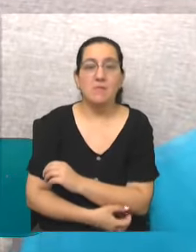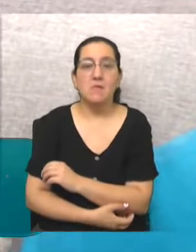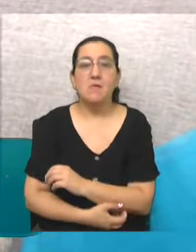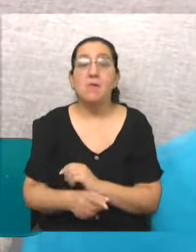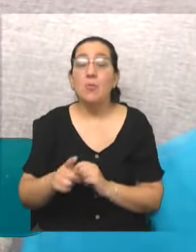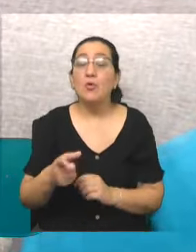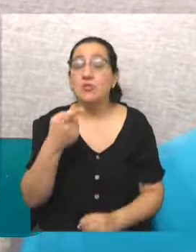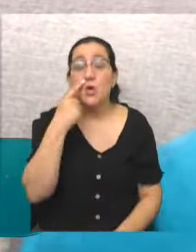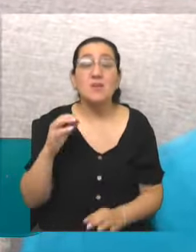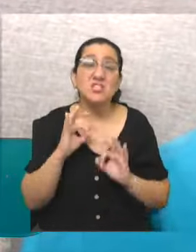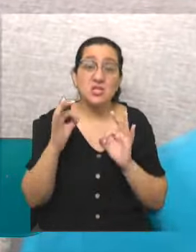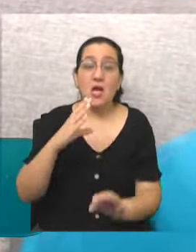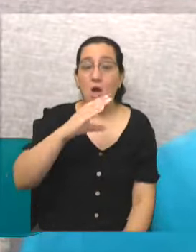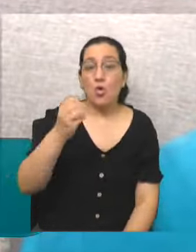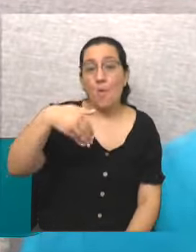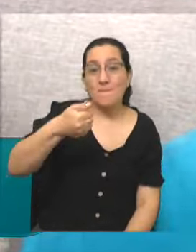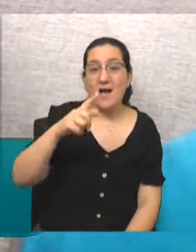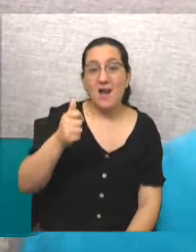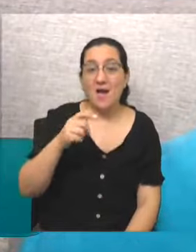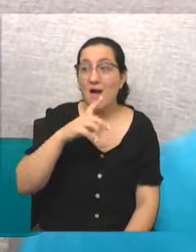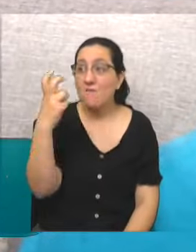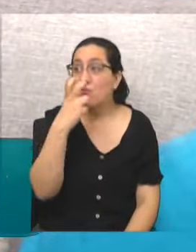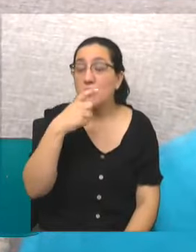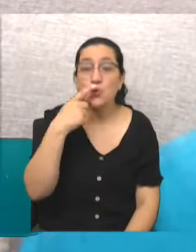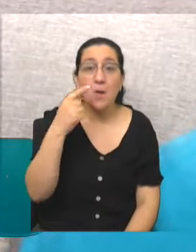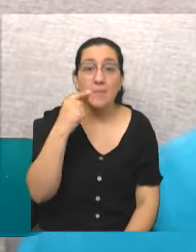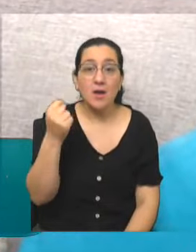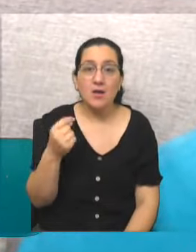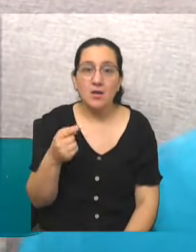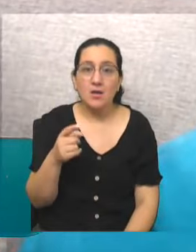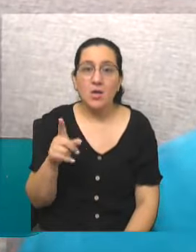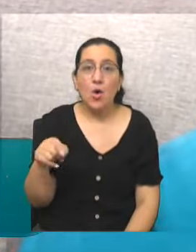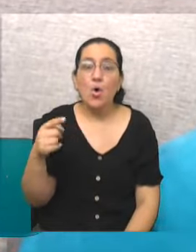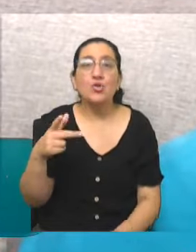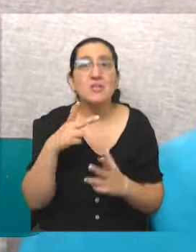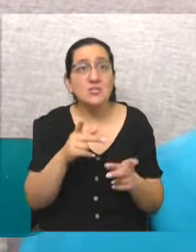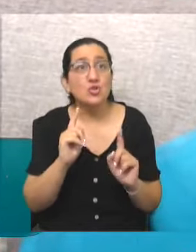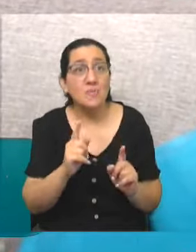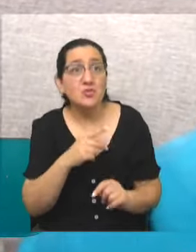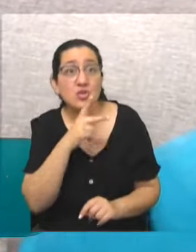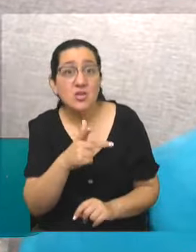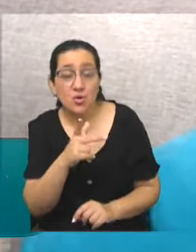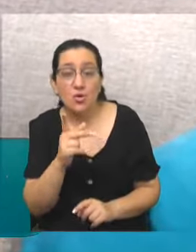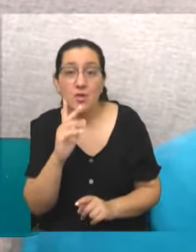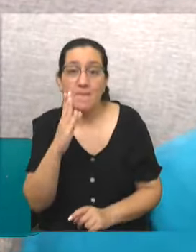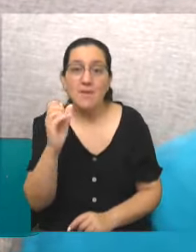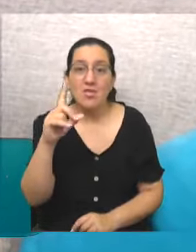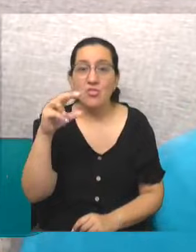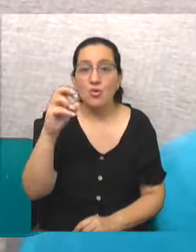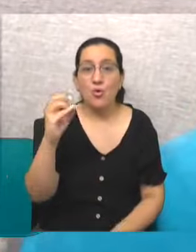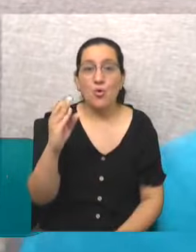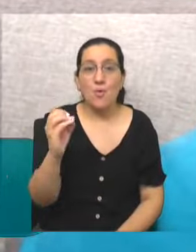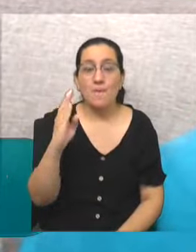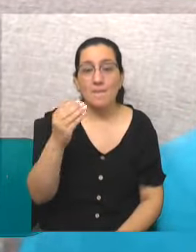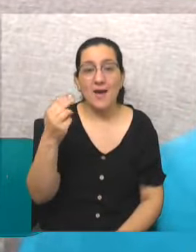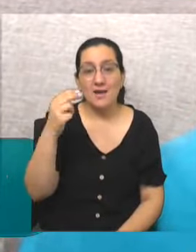a buscar a este padre y el primero que se encuentra es un personaje que es un arriero que le dice, yo también soy hijo de Pedro Páramo. Entonces el tipo dice, bueno, ¿qué es esto? ¿No? Y ahí nos